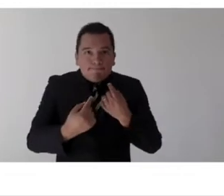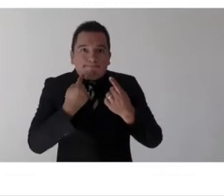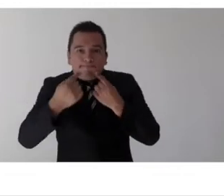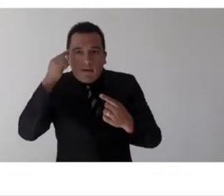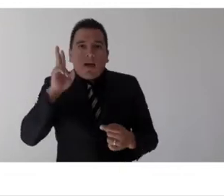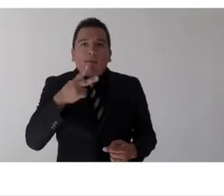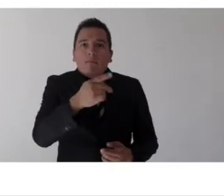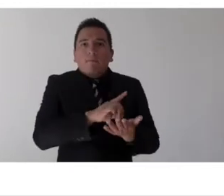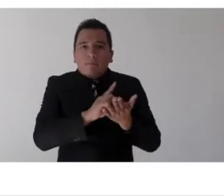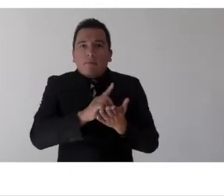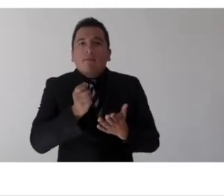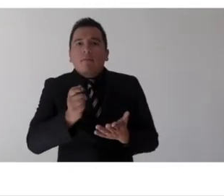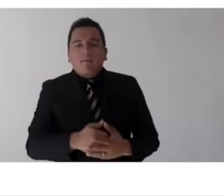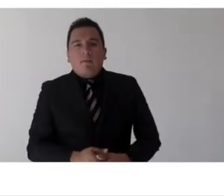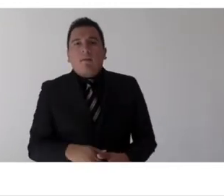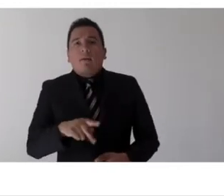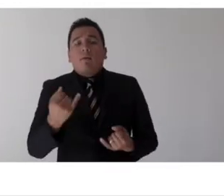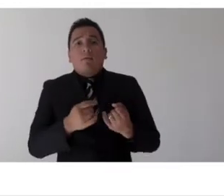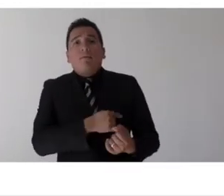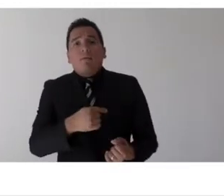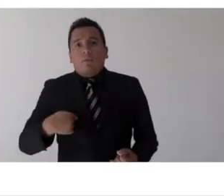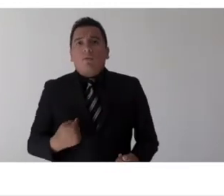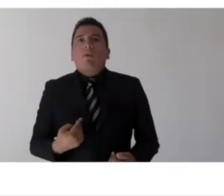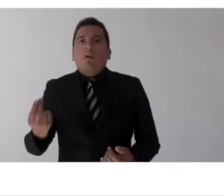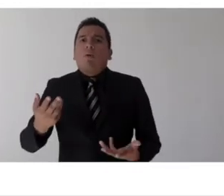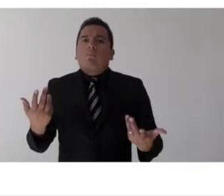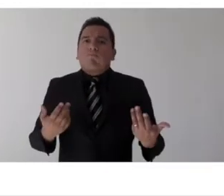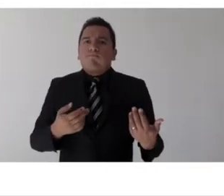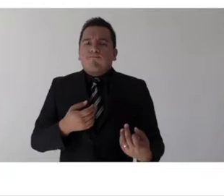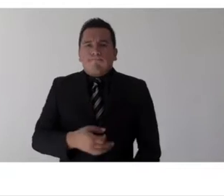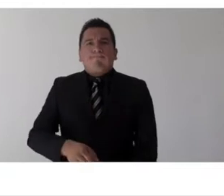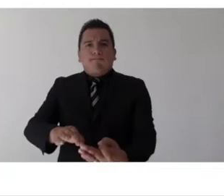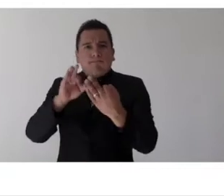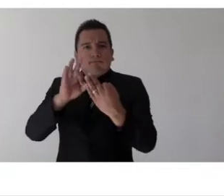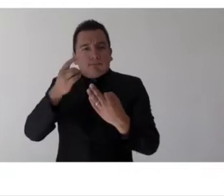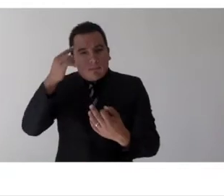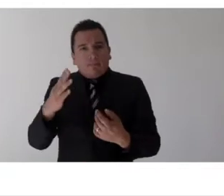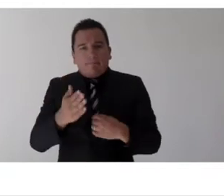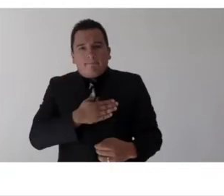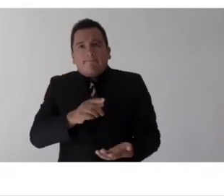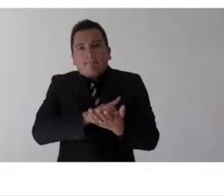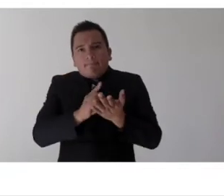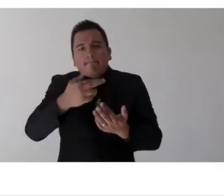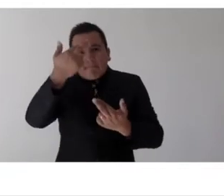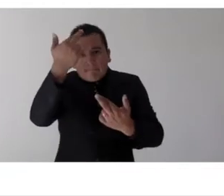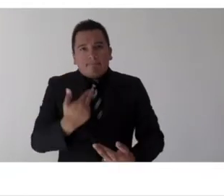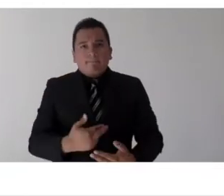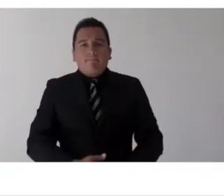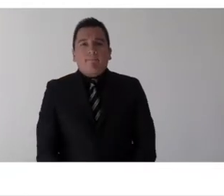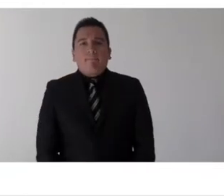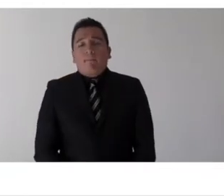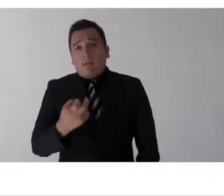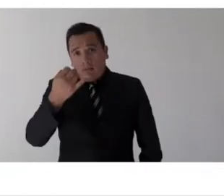derechos laborales básicos y poder exigirlos en colectivo. A partir de pues ahora sí que a partir de esta